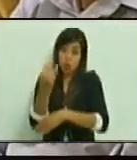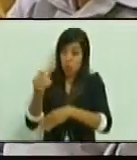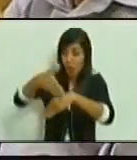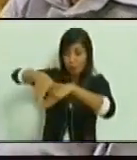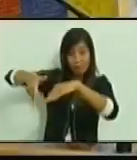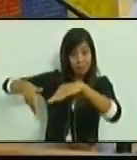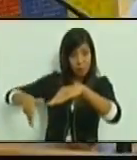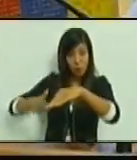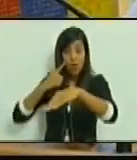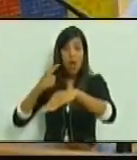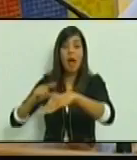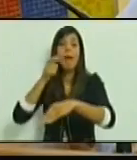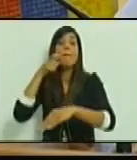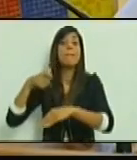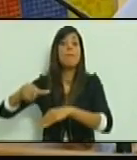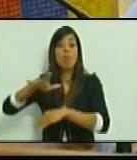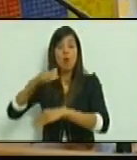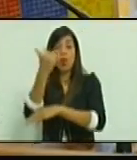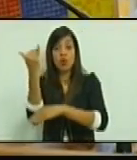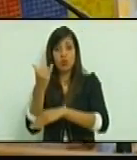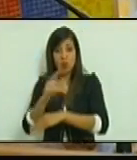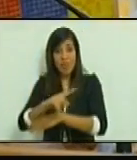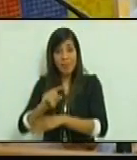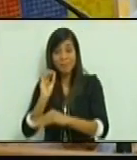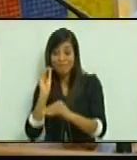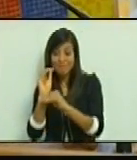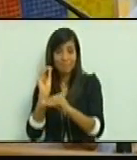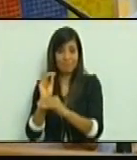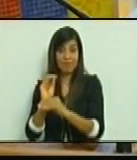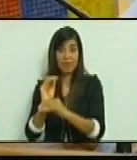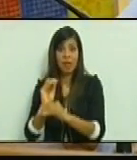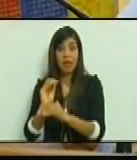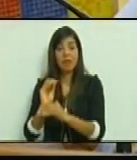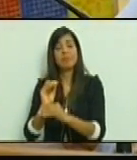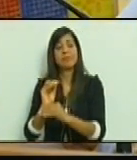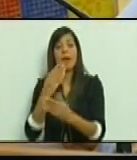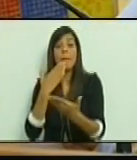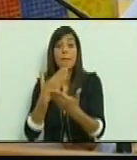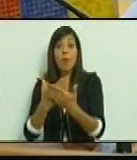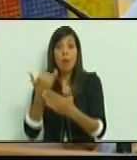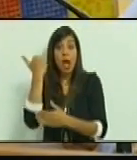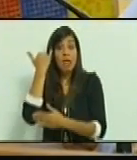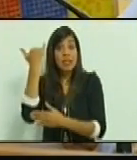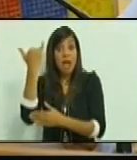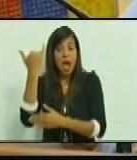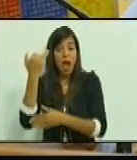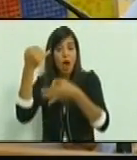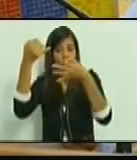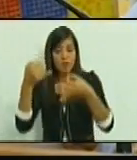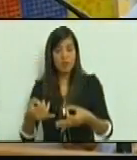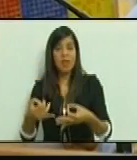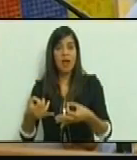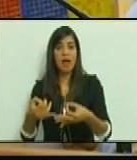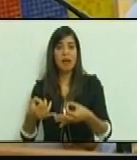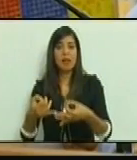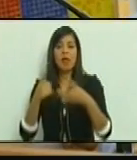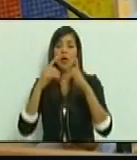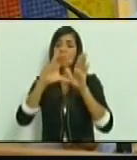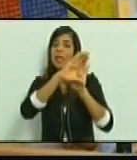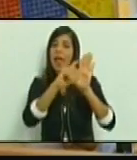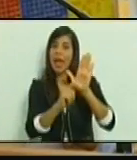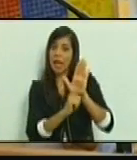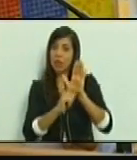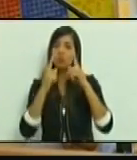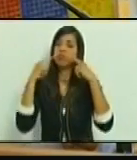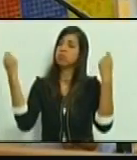los intereses del pueblo zuliano, proponiendo, en definitiva, la aprobación de un decreto constituyente